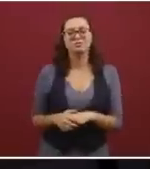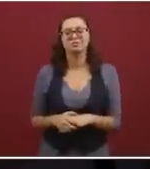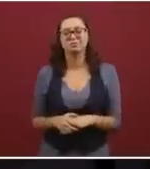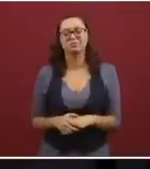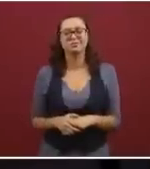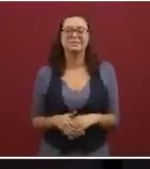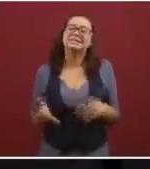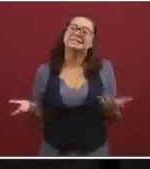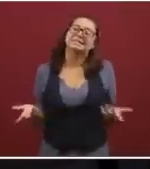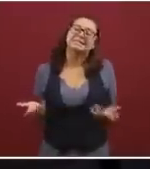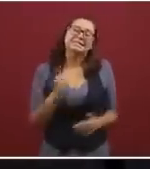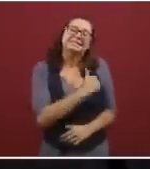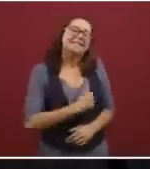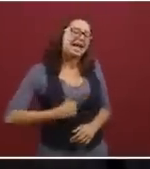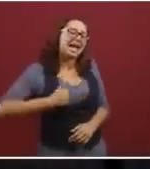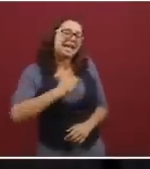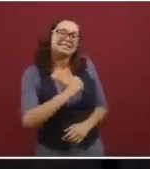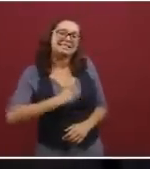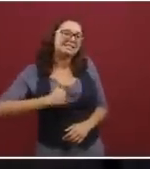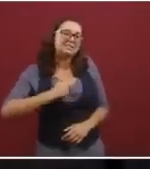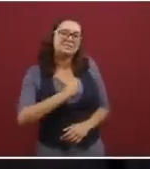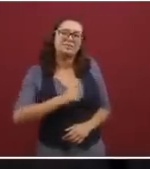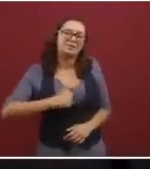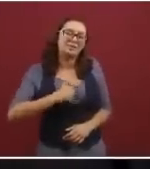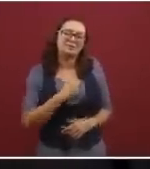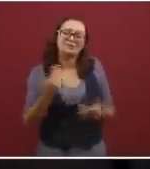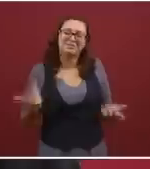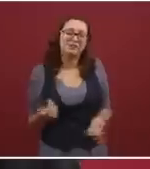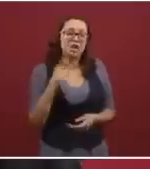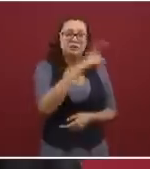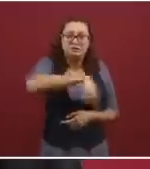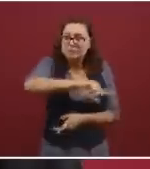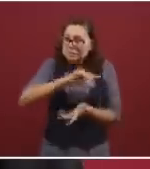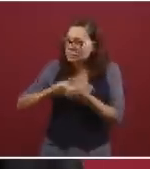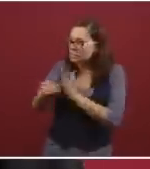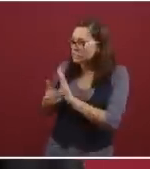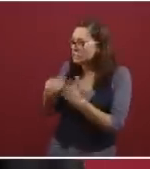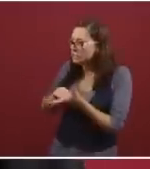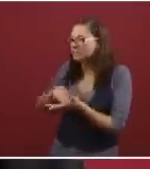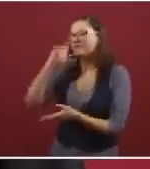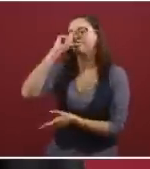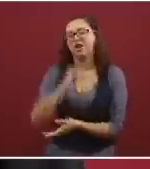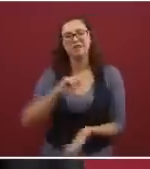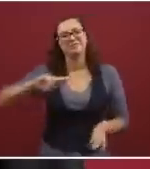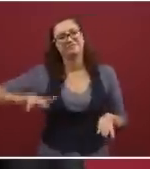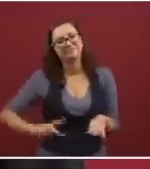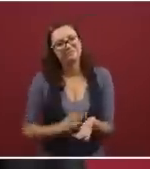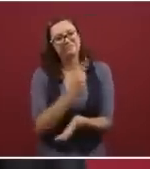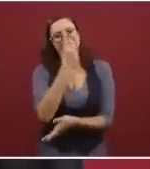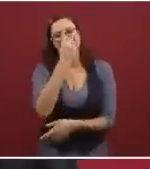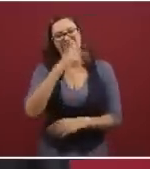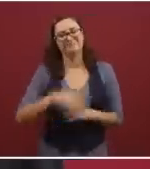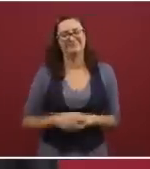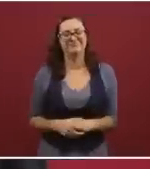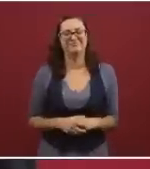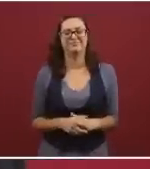les funcionó de nuevo su estrategia. Al contrario,